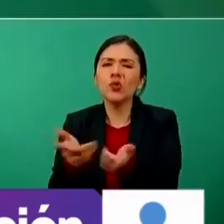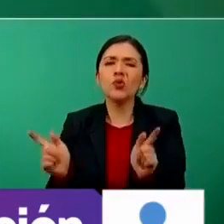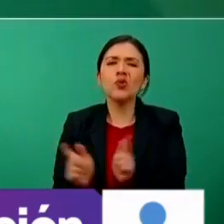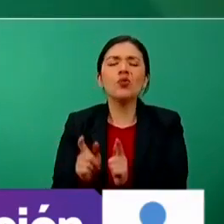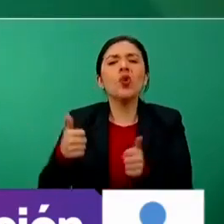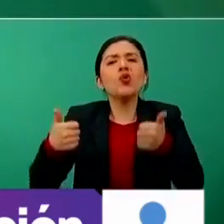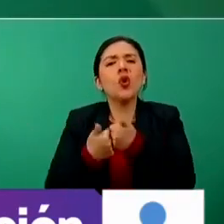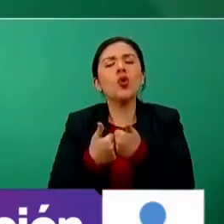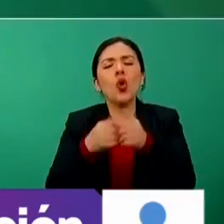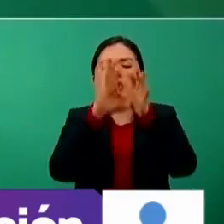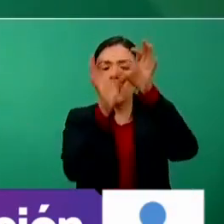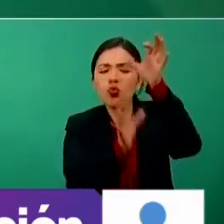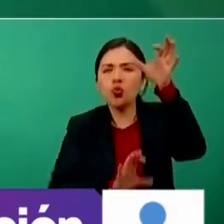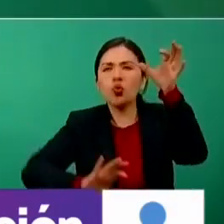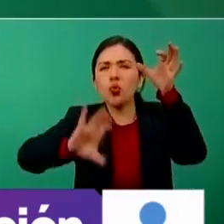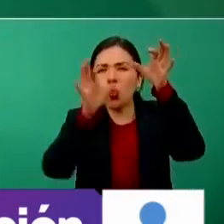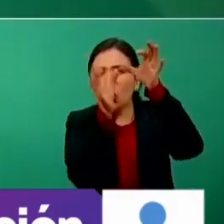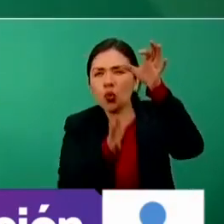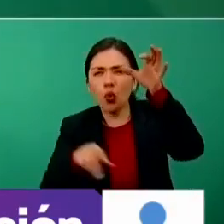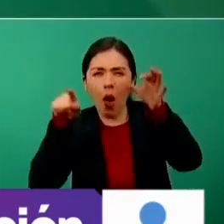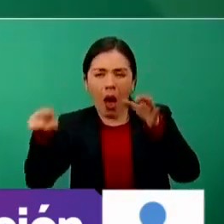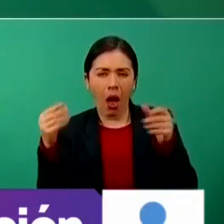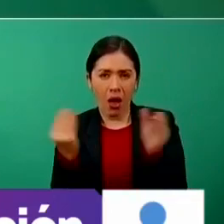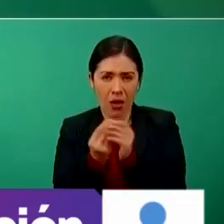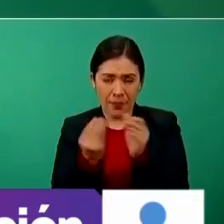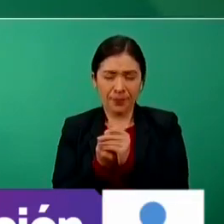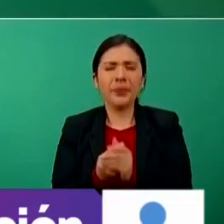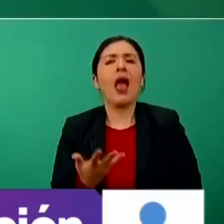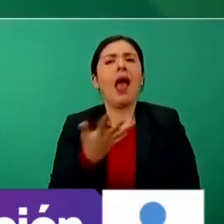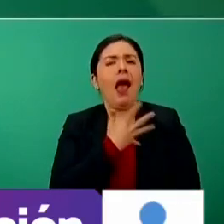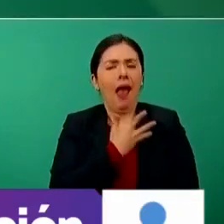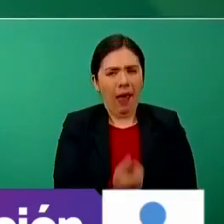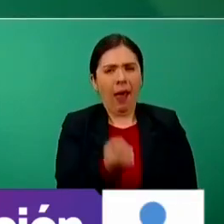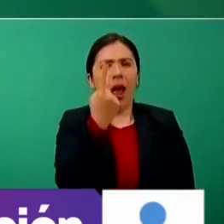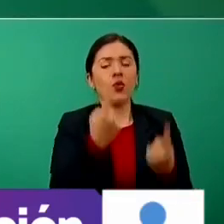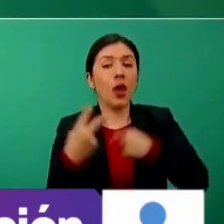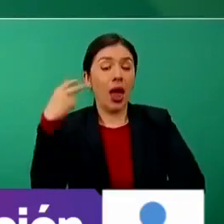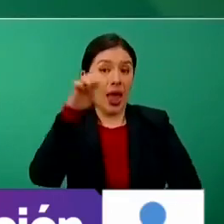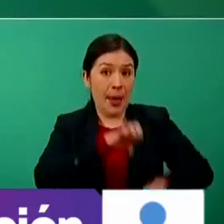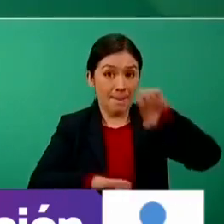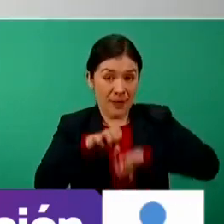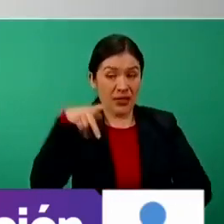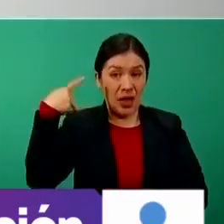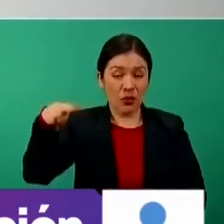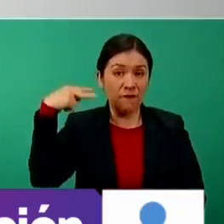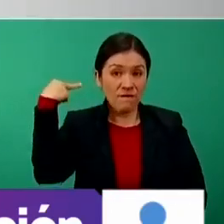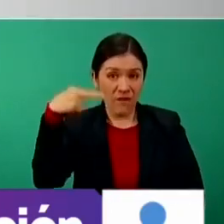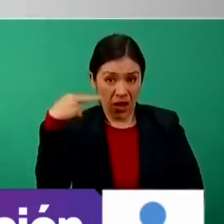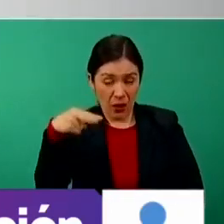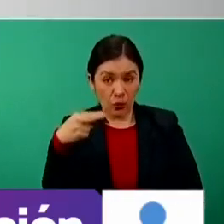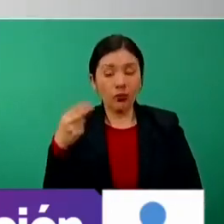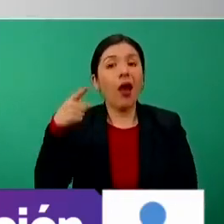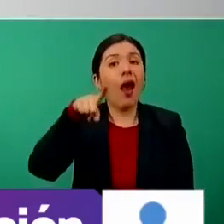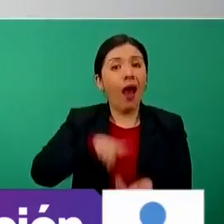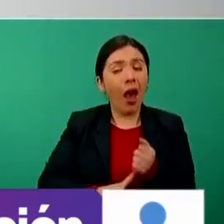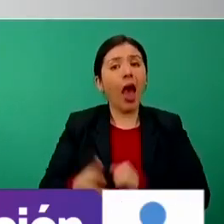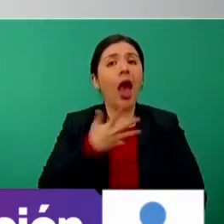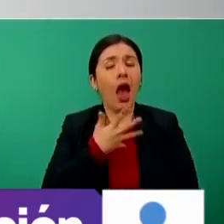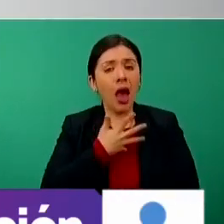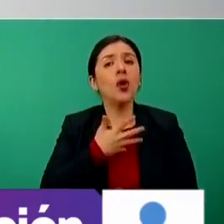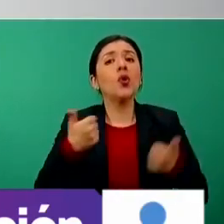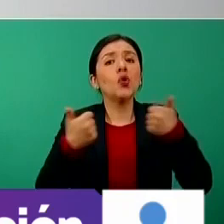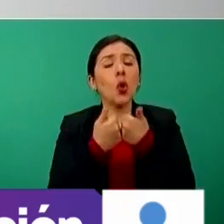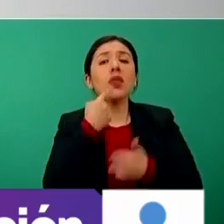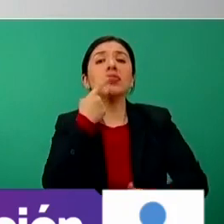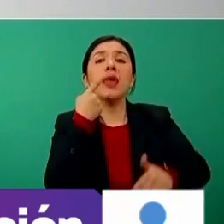Energía, Rocío Nale García, dijo que la Fiscalía General de la República sería la encargada de atraer la investigación por monopolio